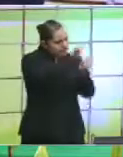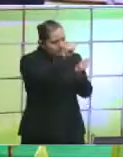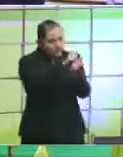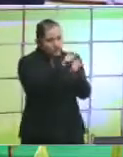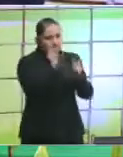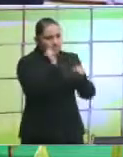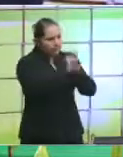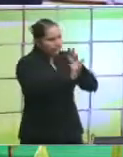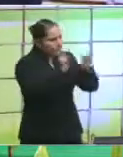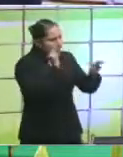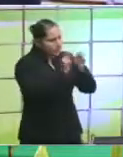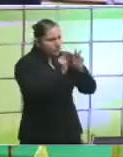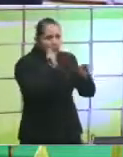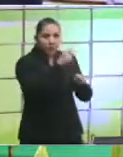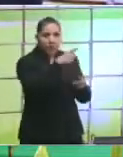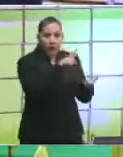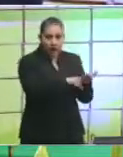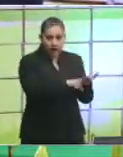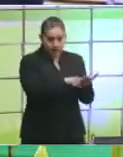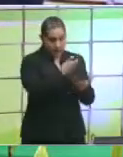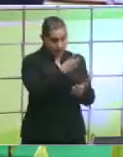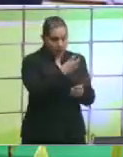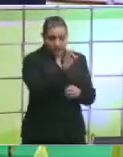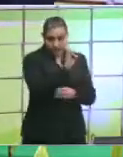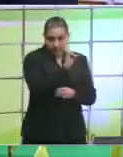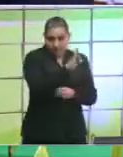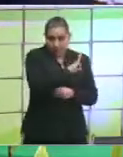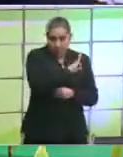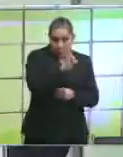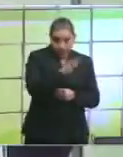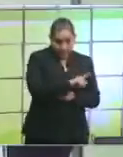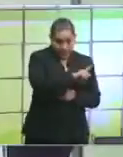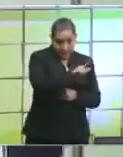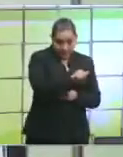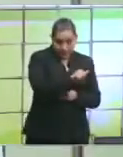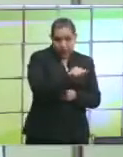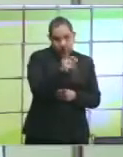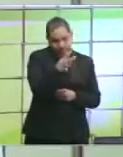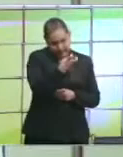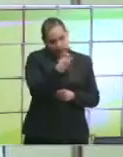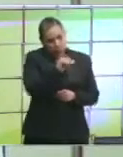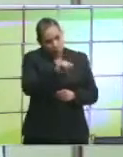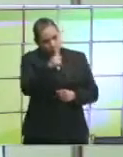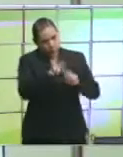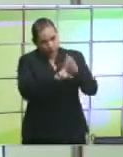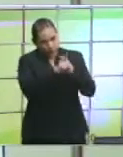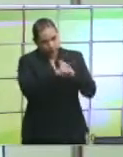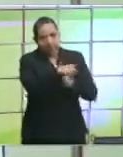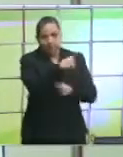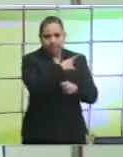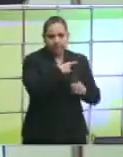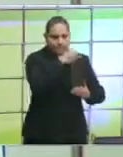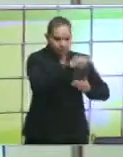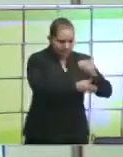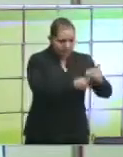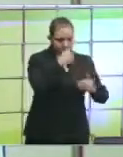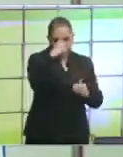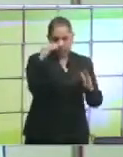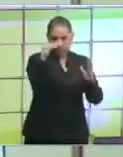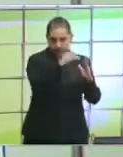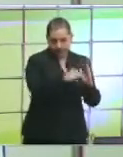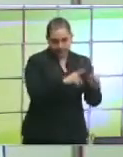después si es posible y hay recursos que es un problema adicional entonces pasar a este caso otro tema interesante